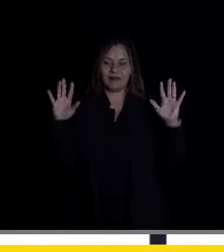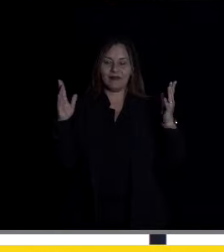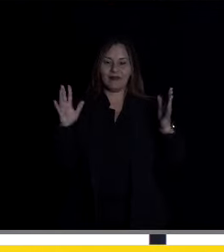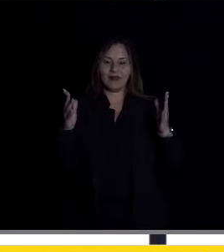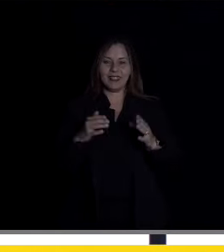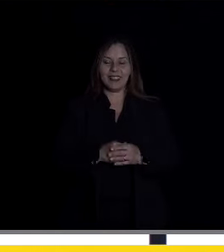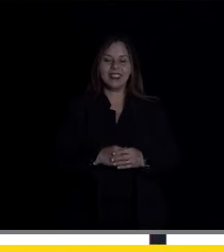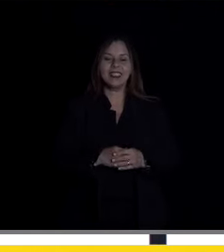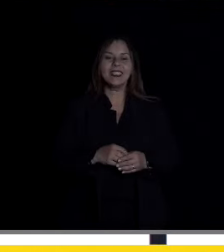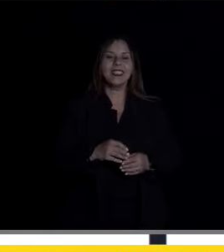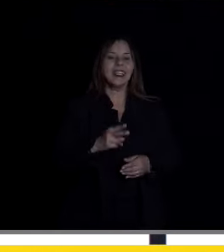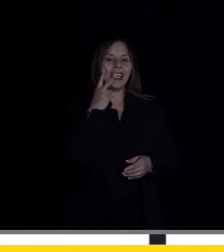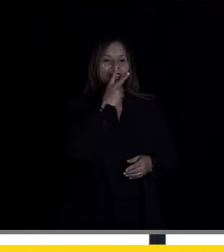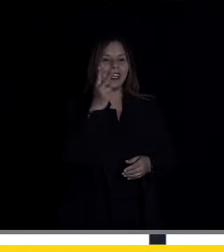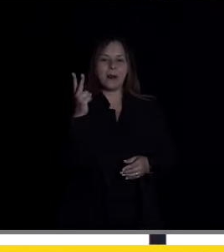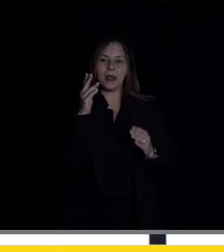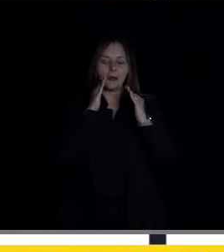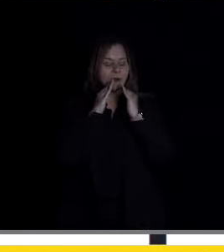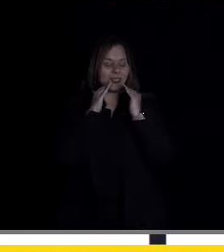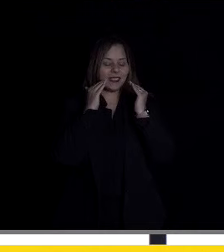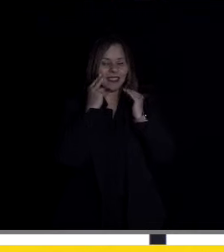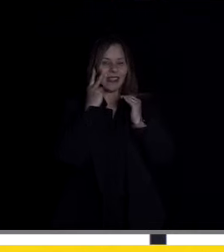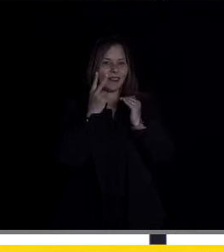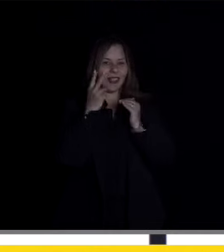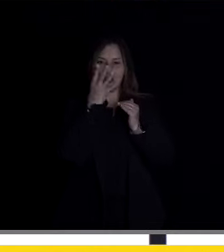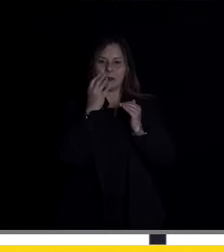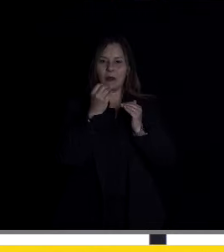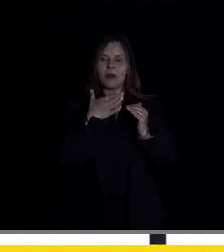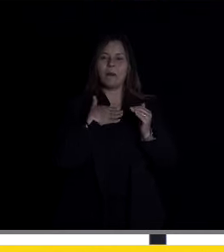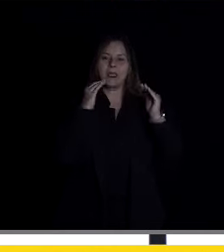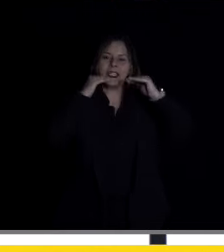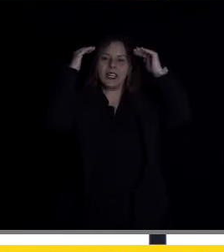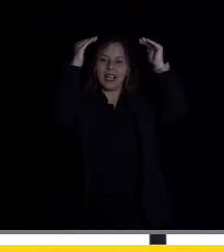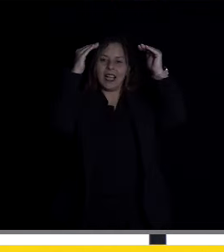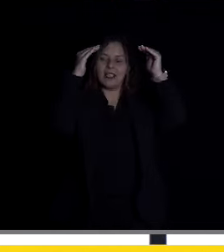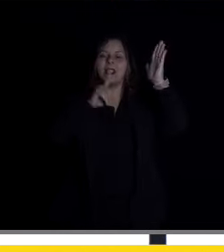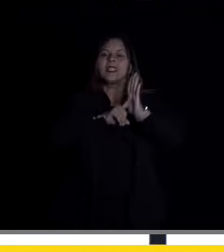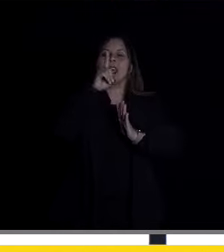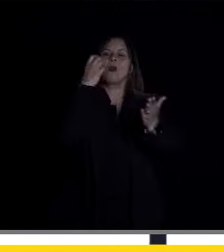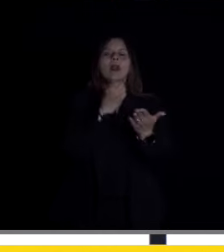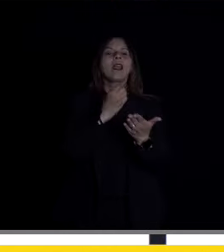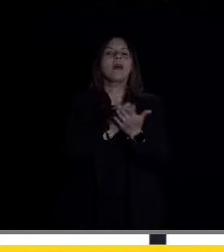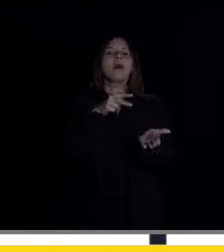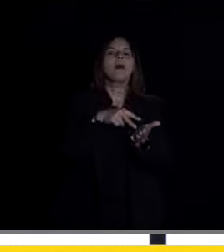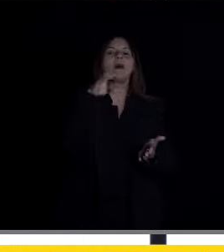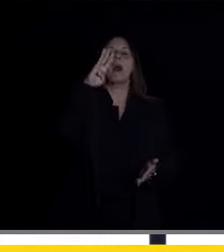Y definitivamente la veo ahí con una sonrisa y se ve hermosa. Póngase de pie mi secretaria de Desarrollo Económico, Samia Baerga. Póngase de pie un segundo.